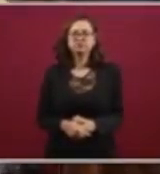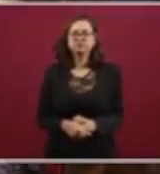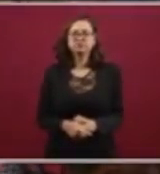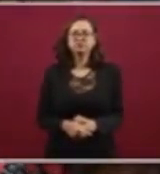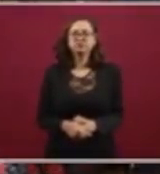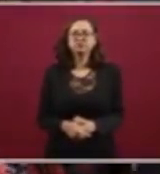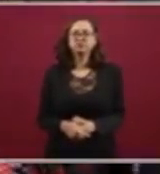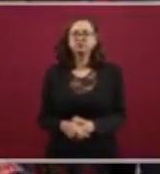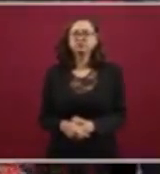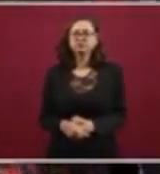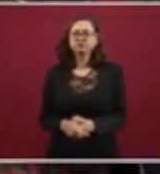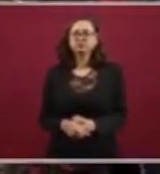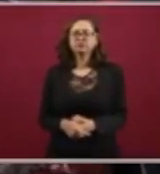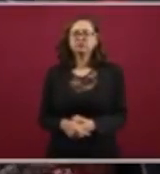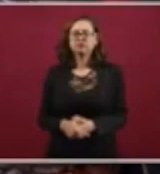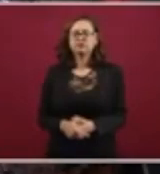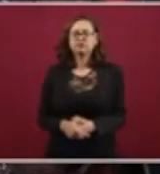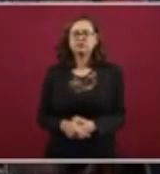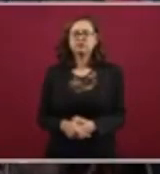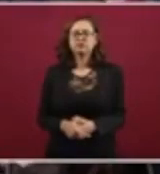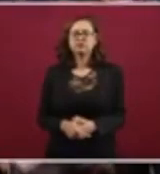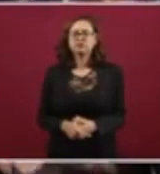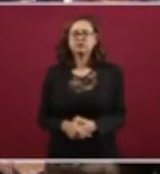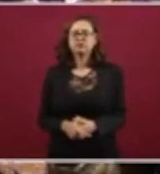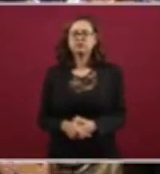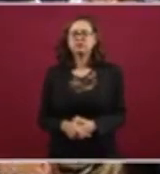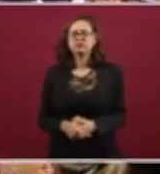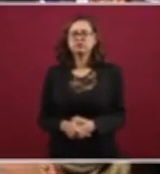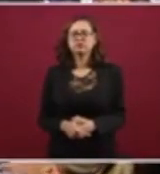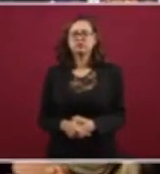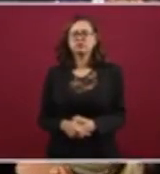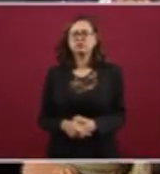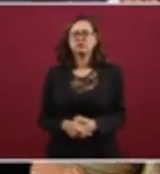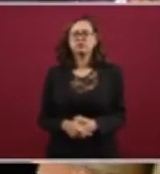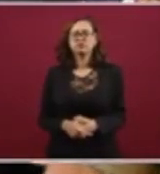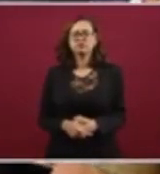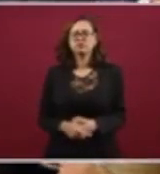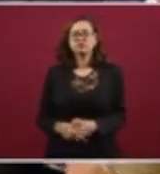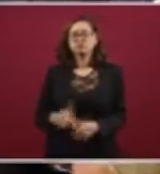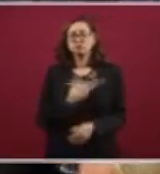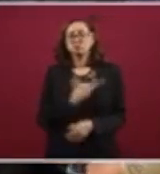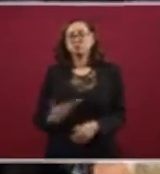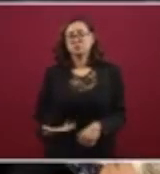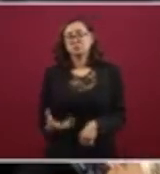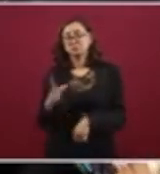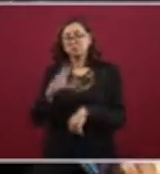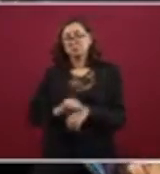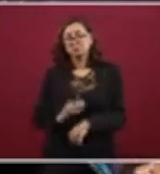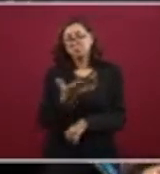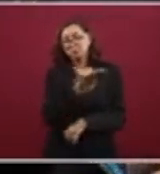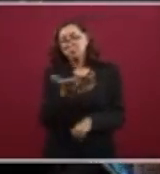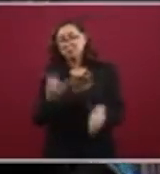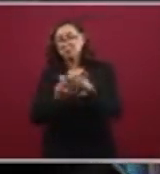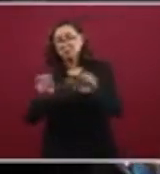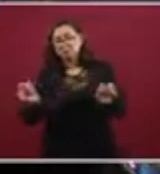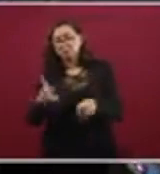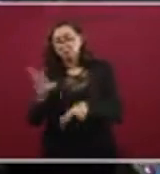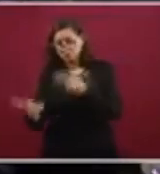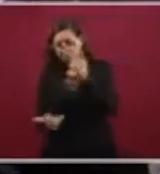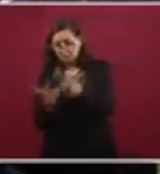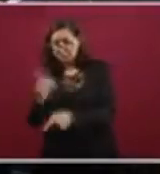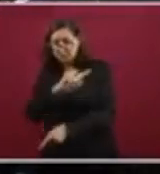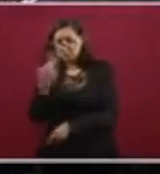Gracias. Presidente, si me permite hacerles una pregunta a algunos de los integrantes, sí. Y luego con